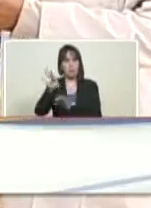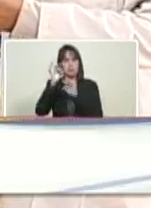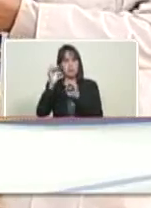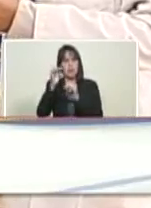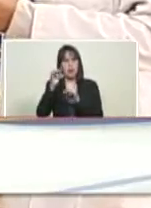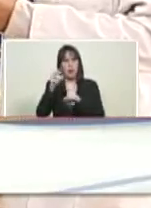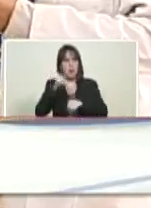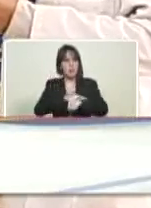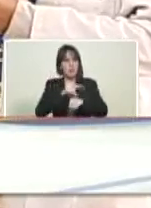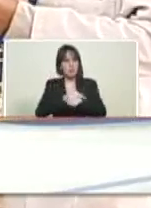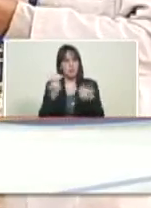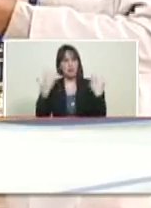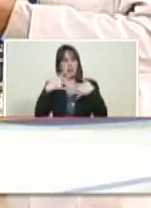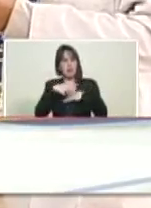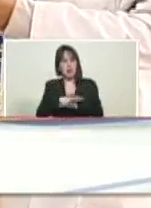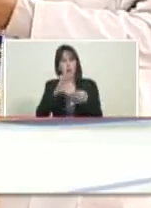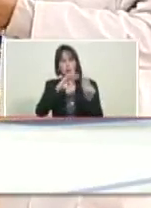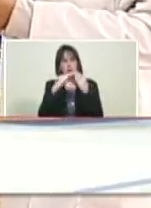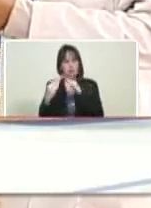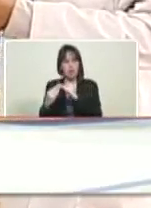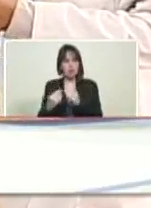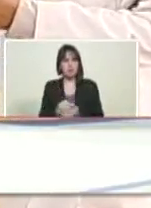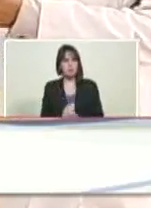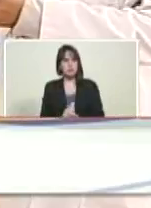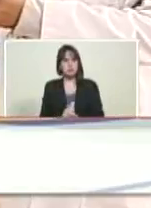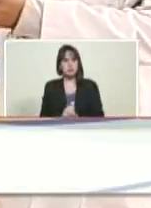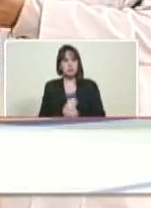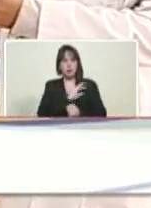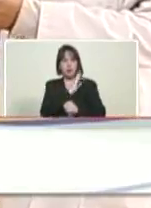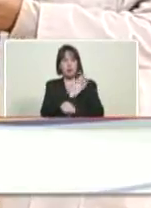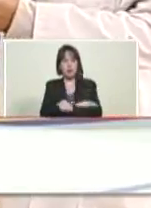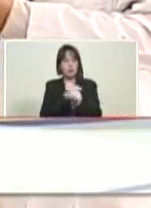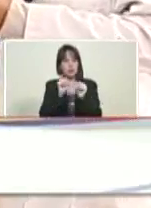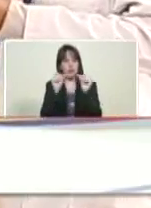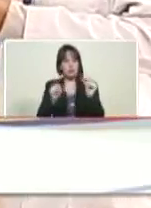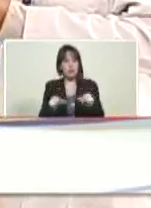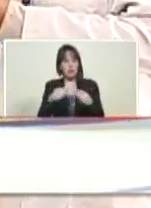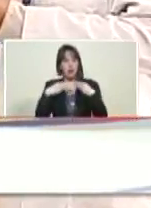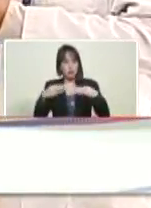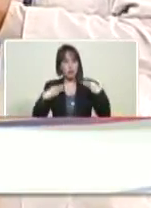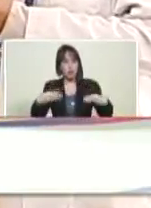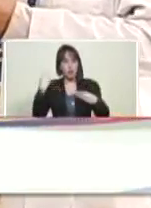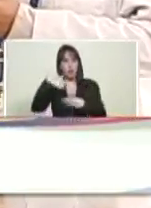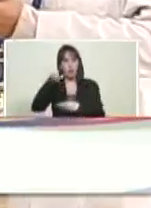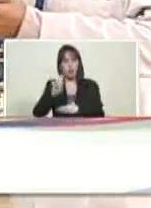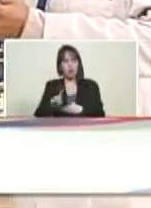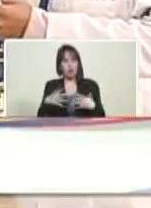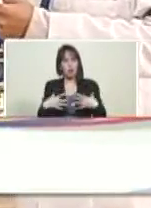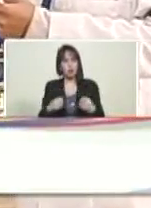integral comunitaria para fortalecer el sistema público único nacional de salud.